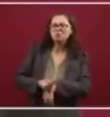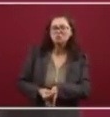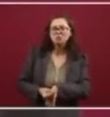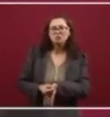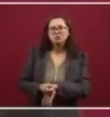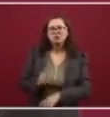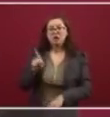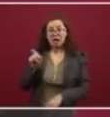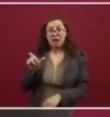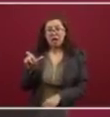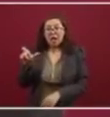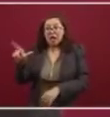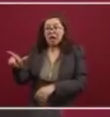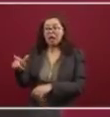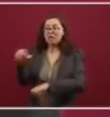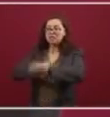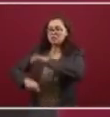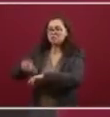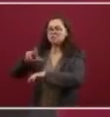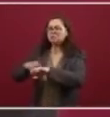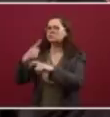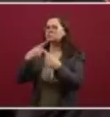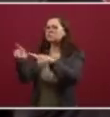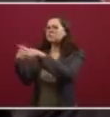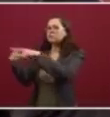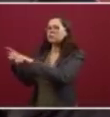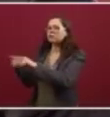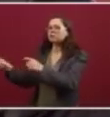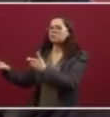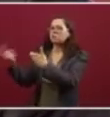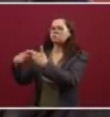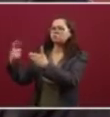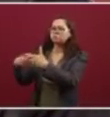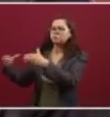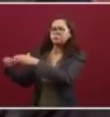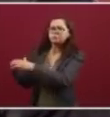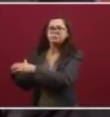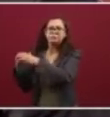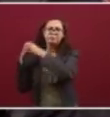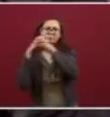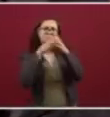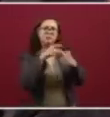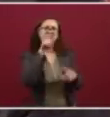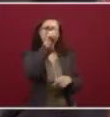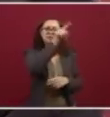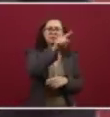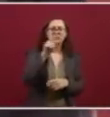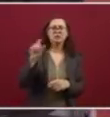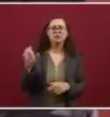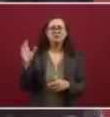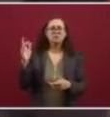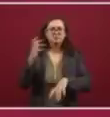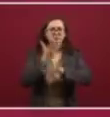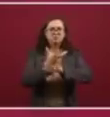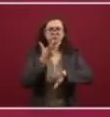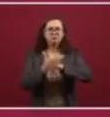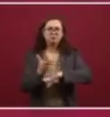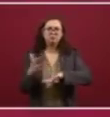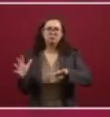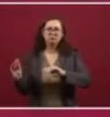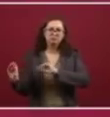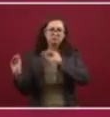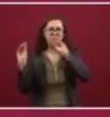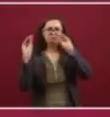Washington con un grupo de empresarios y nos ayudó mucho. Establecieron comunicación con la